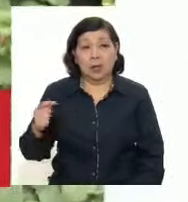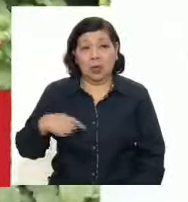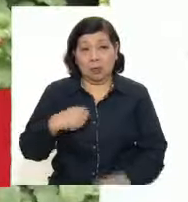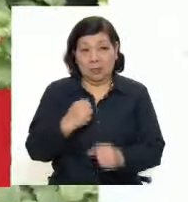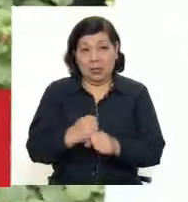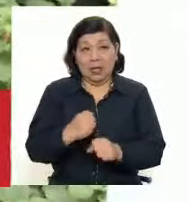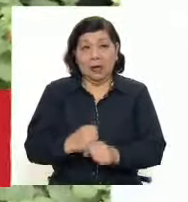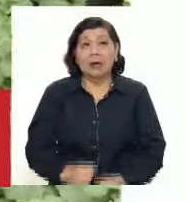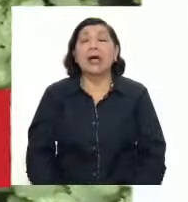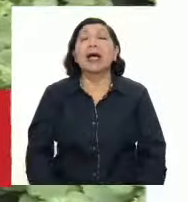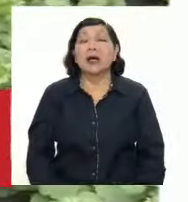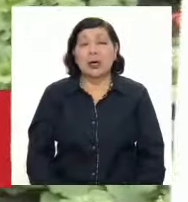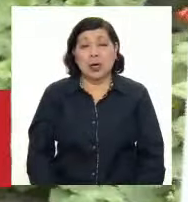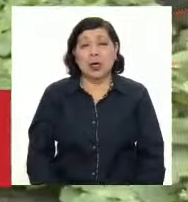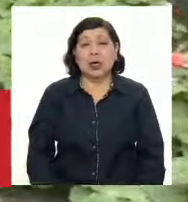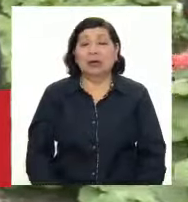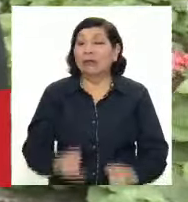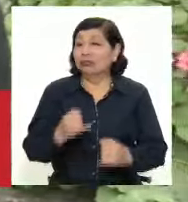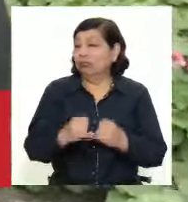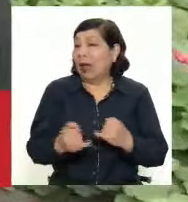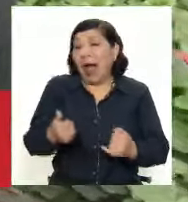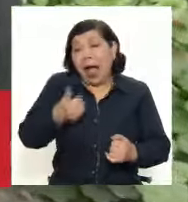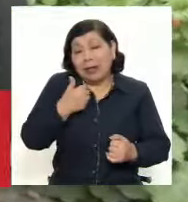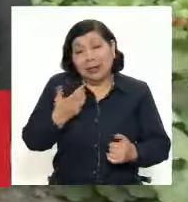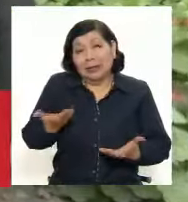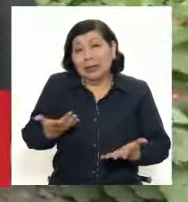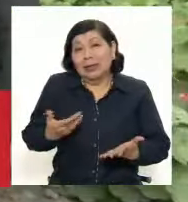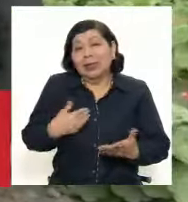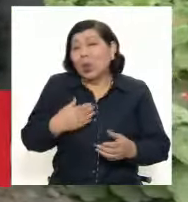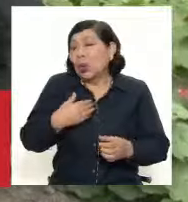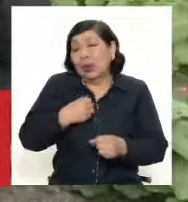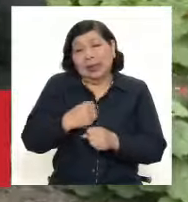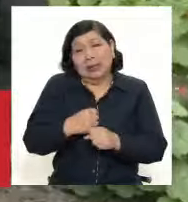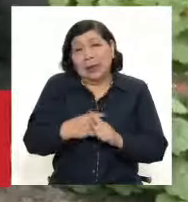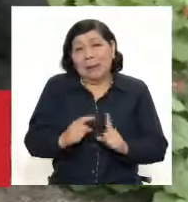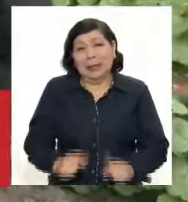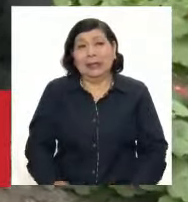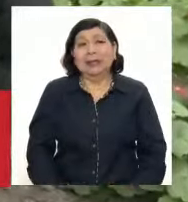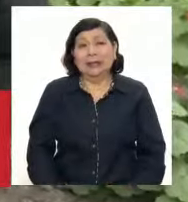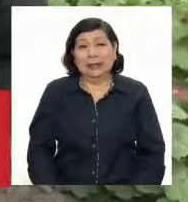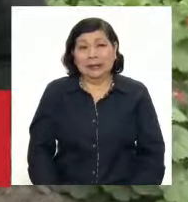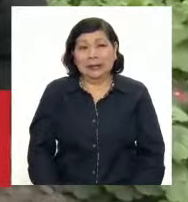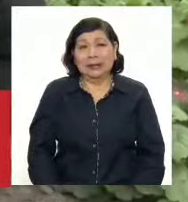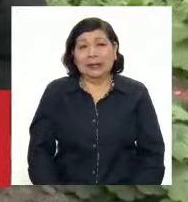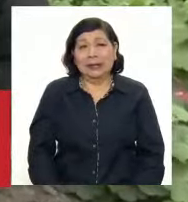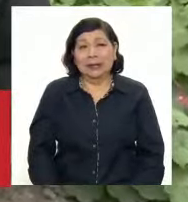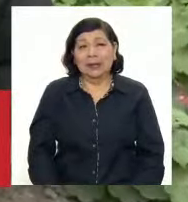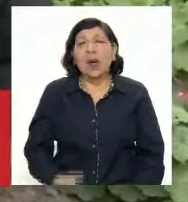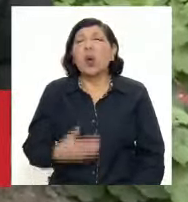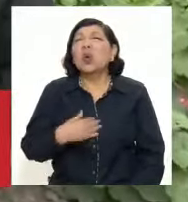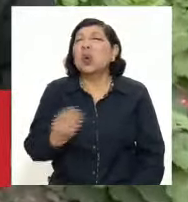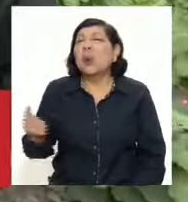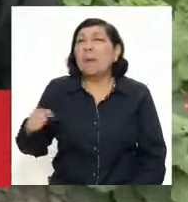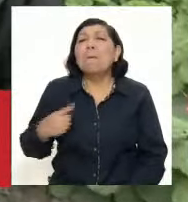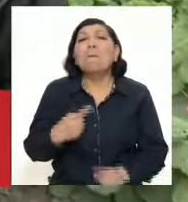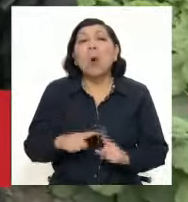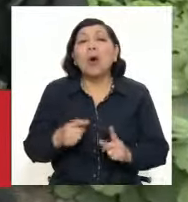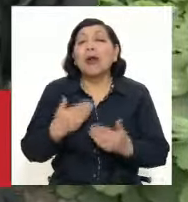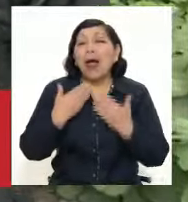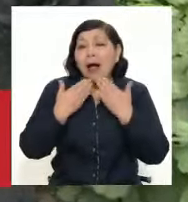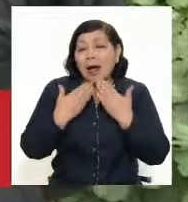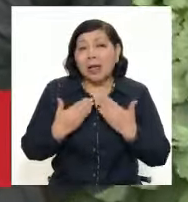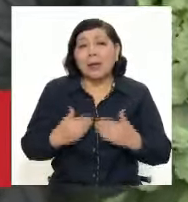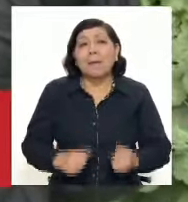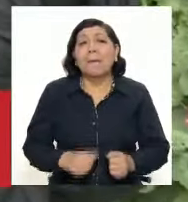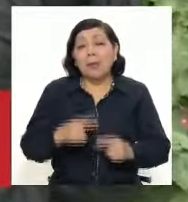trabajo, ¿sí? No pude asistir ayer por temas también de trabajo y mi asistencia más que todo es por